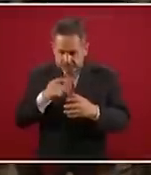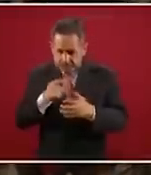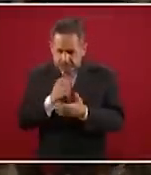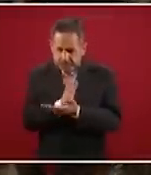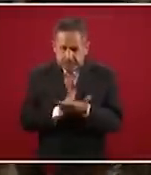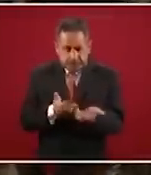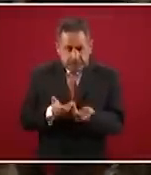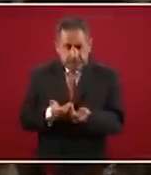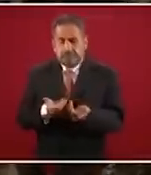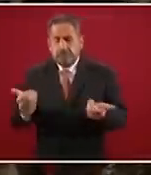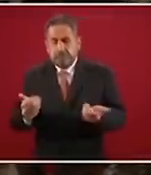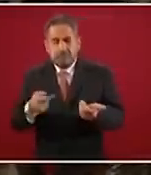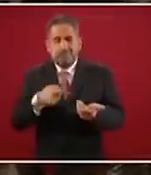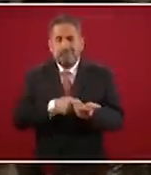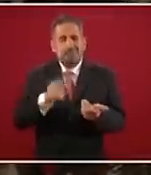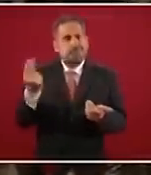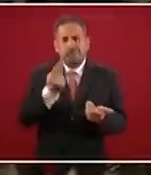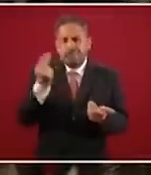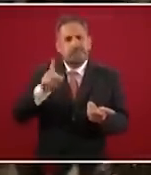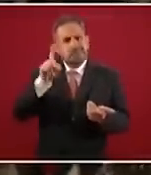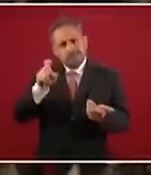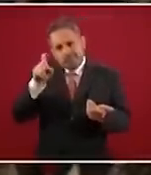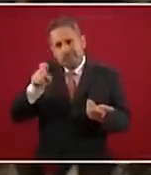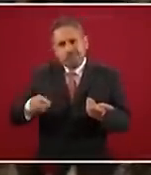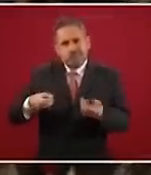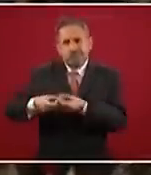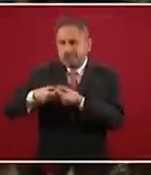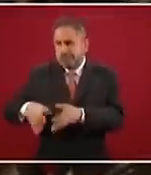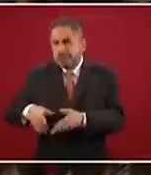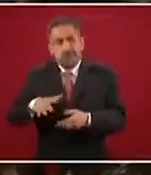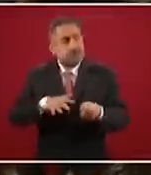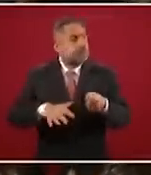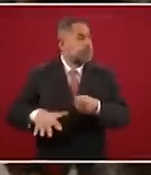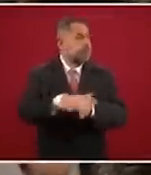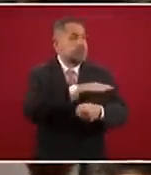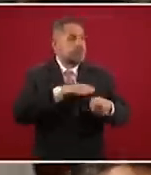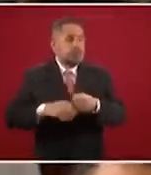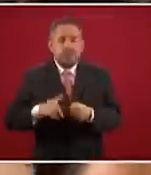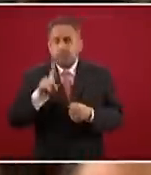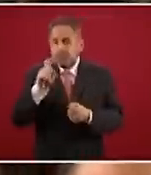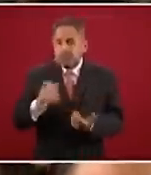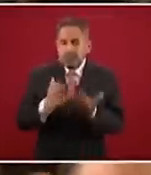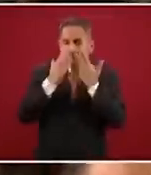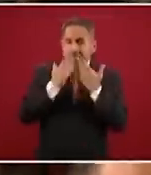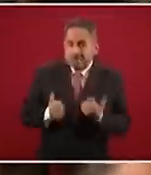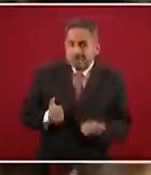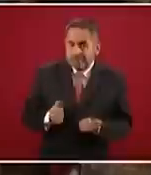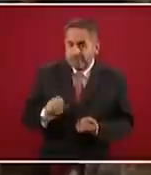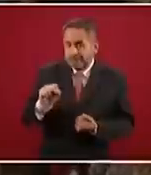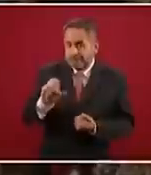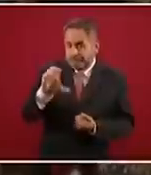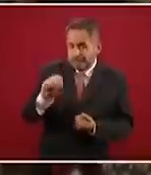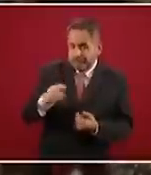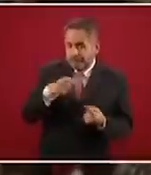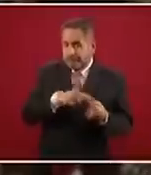necesitan grandes volúmenes de agua, y toda esa región, presidente, pues es de alto estrés hídrico, como